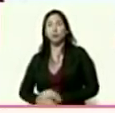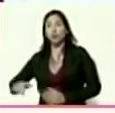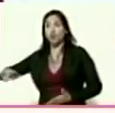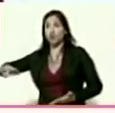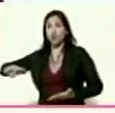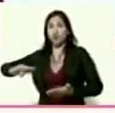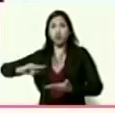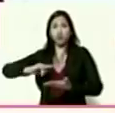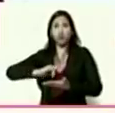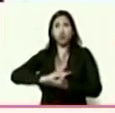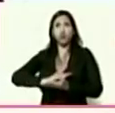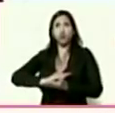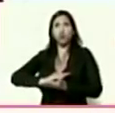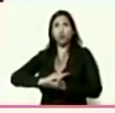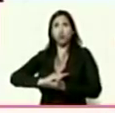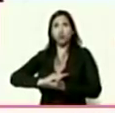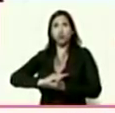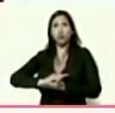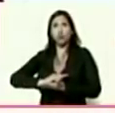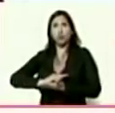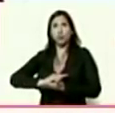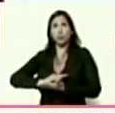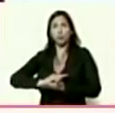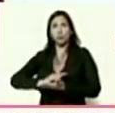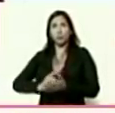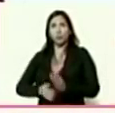TAC embarcó Polizonte.